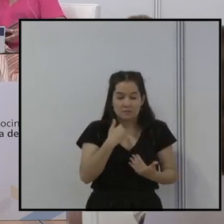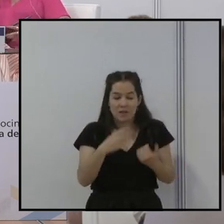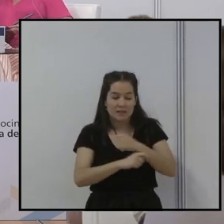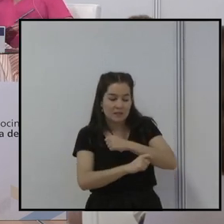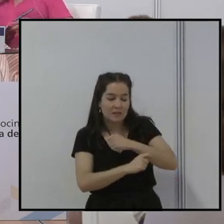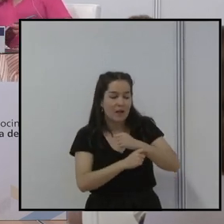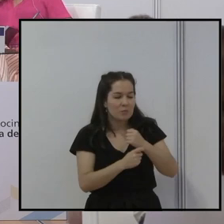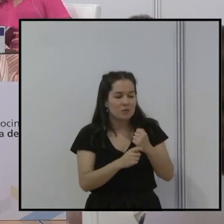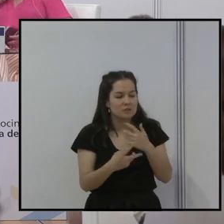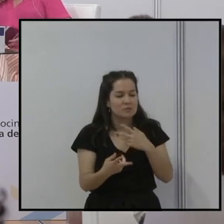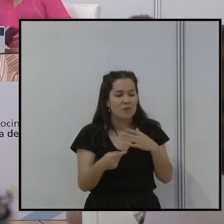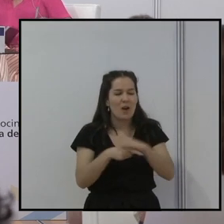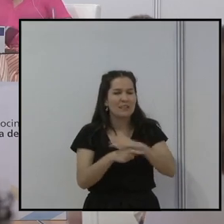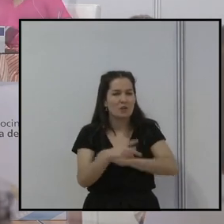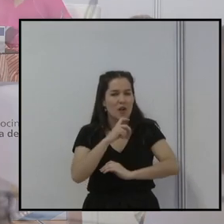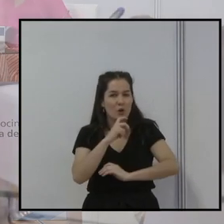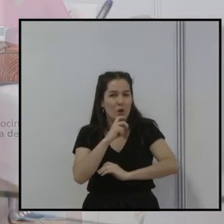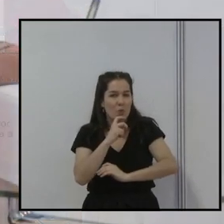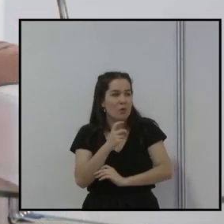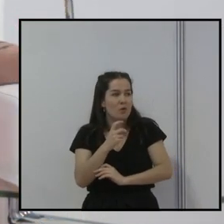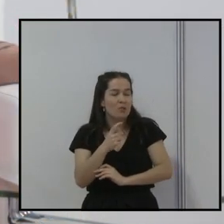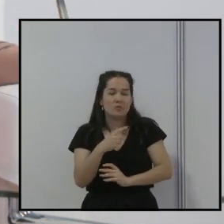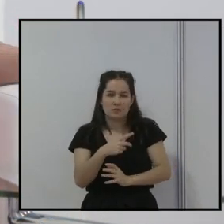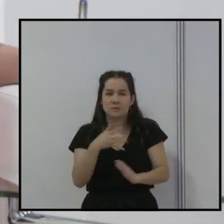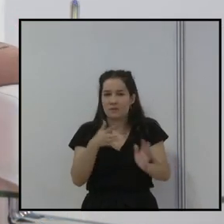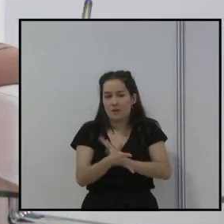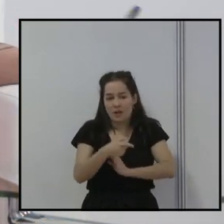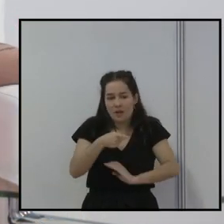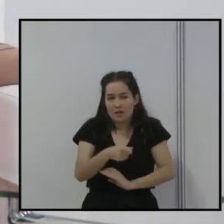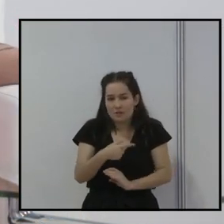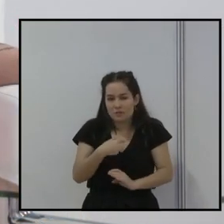cuentas, ¿no? Contárselo la propia vida es importantísimo, sí. De una manera o de otra.